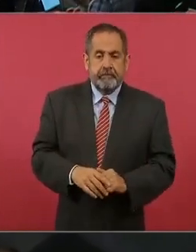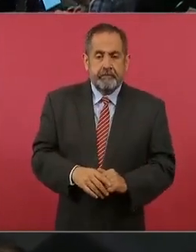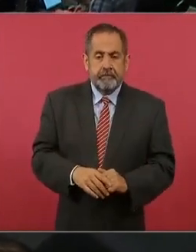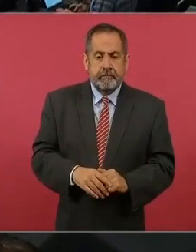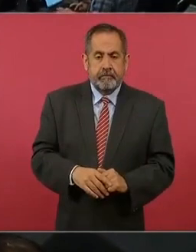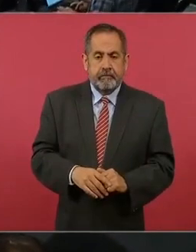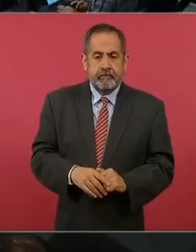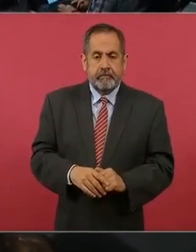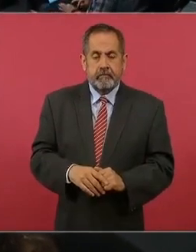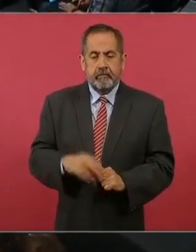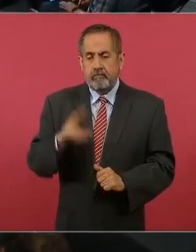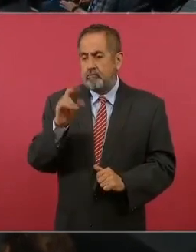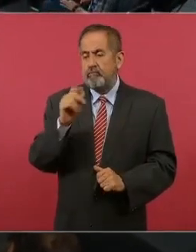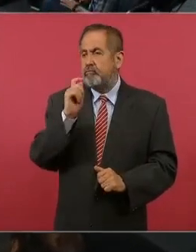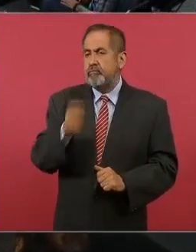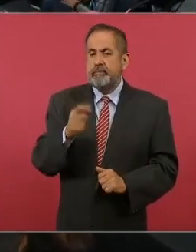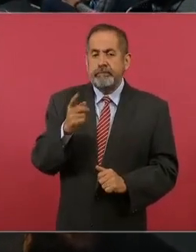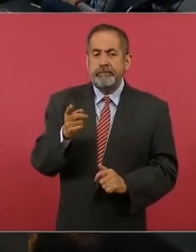dilapidar